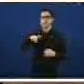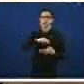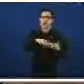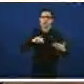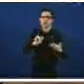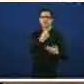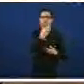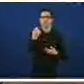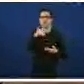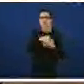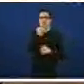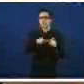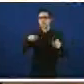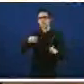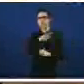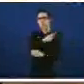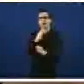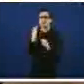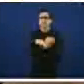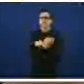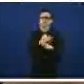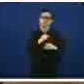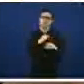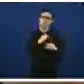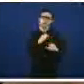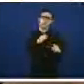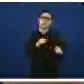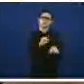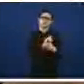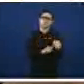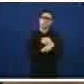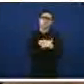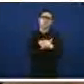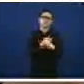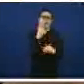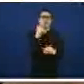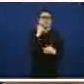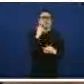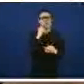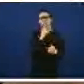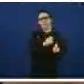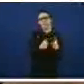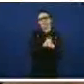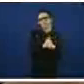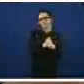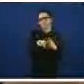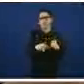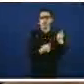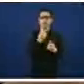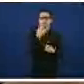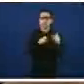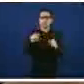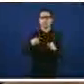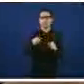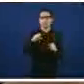afectadas pola estafa bancaria das preferentes Algúnas delas hoxe seguindo este debate as que saudamos e